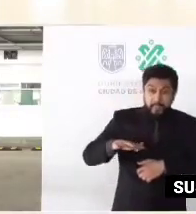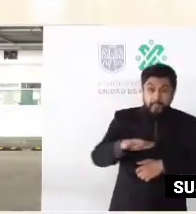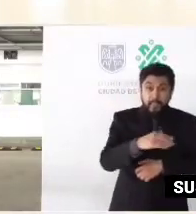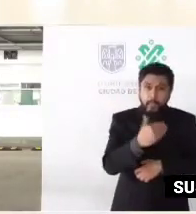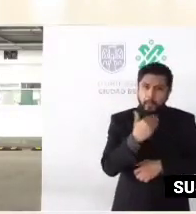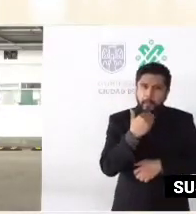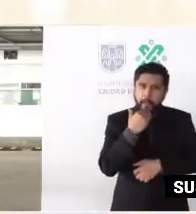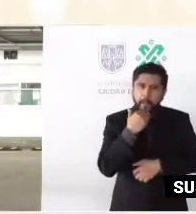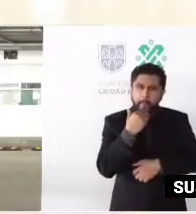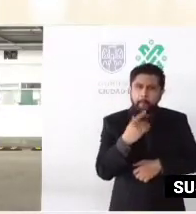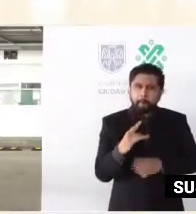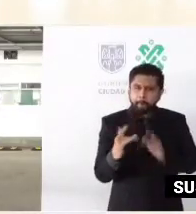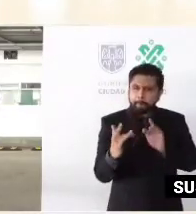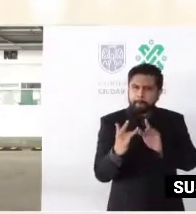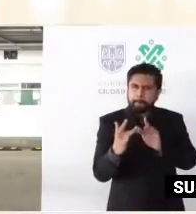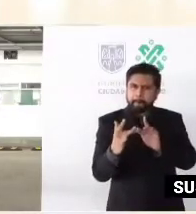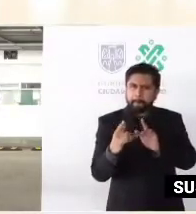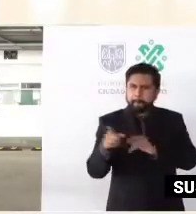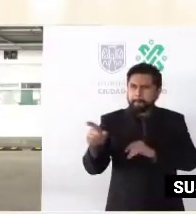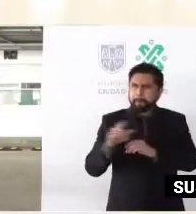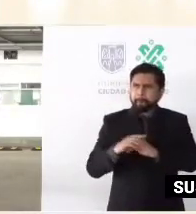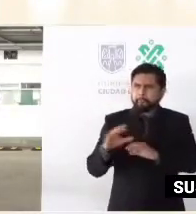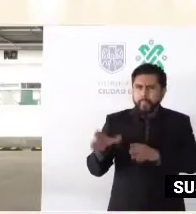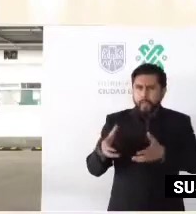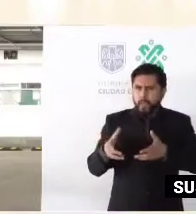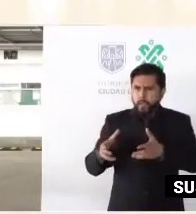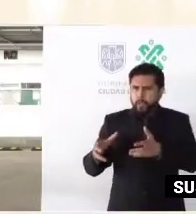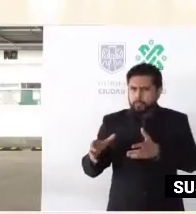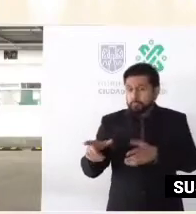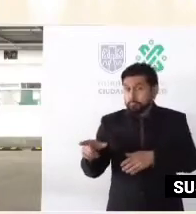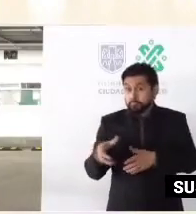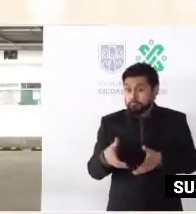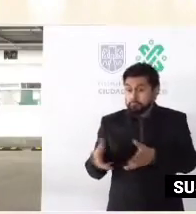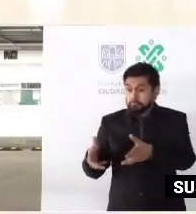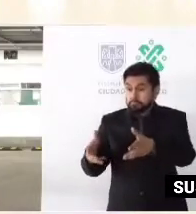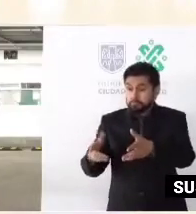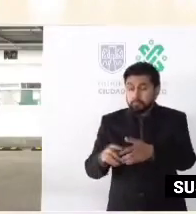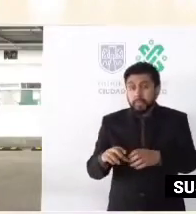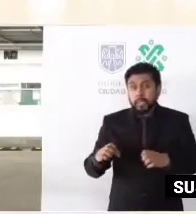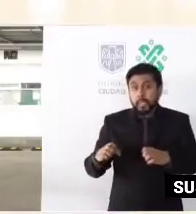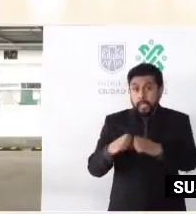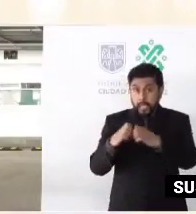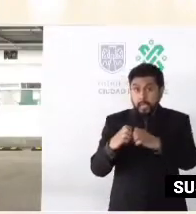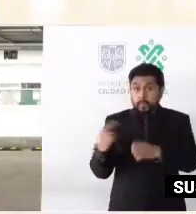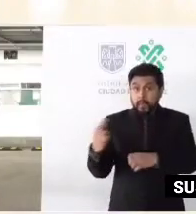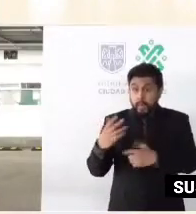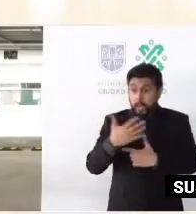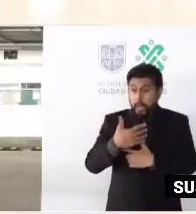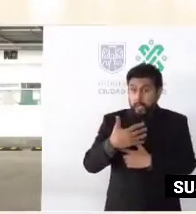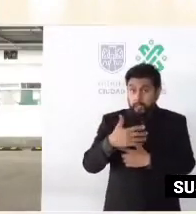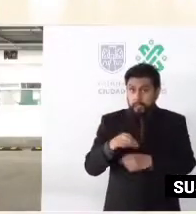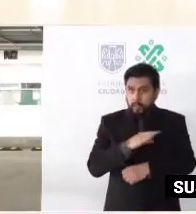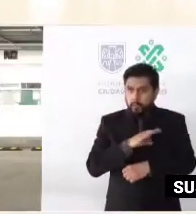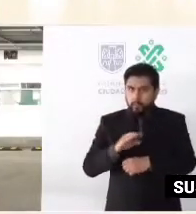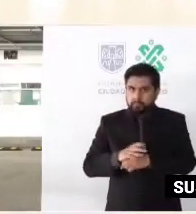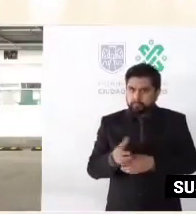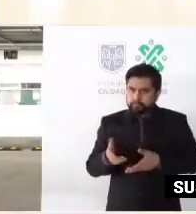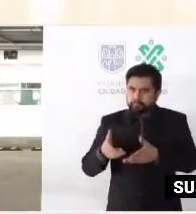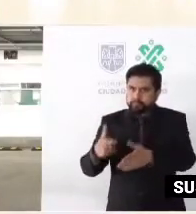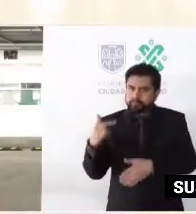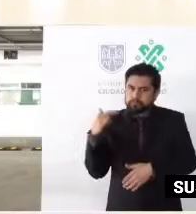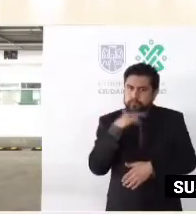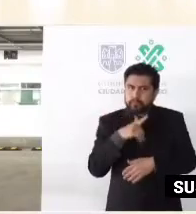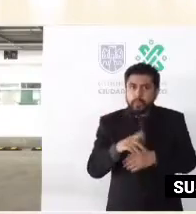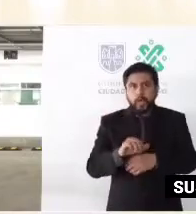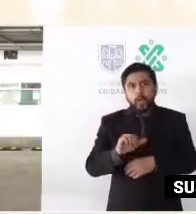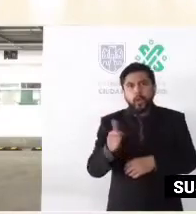una conexión a la autopista de cuota, una de emergencia para las ambulancias del hospital y otra que pueda usar también